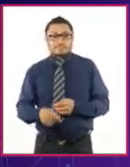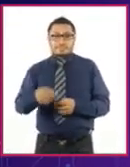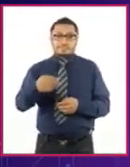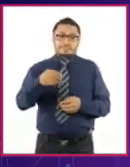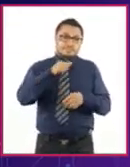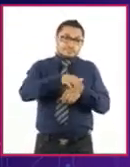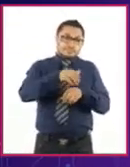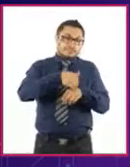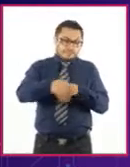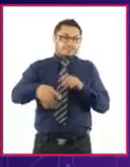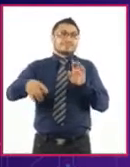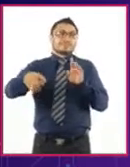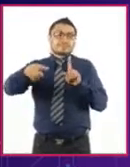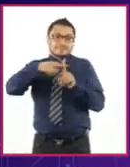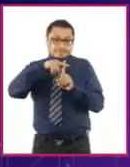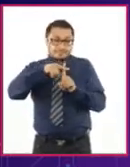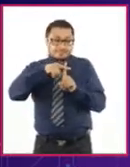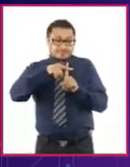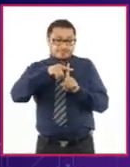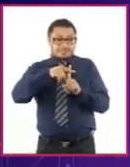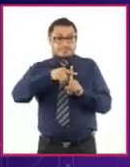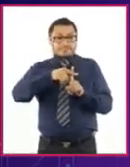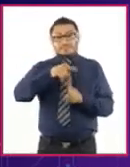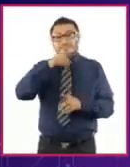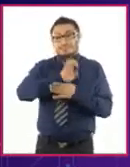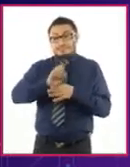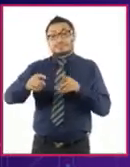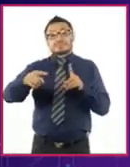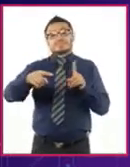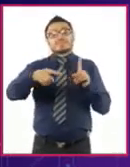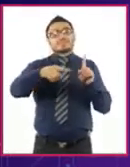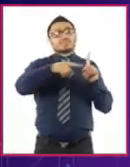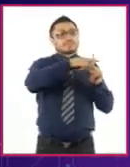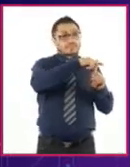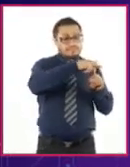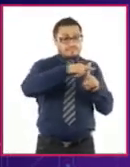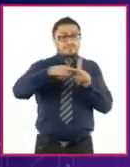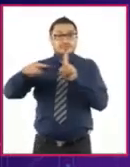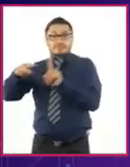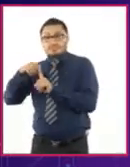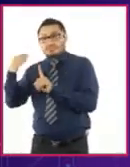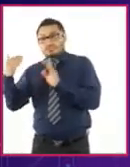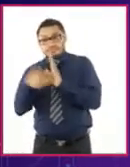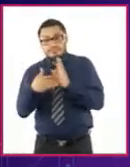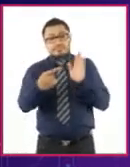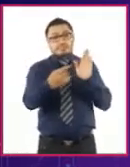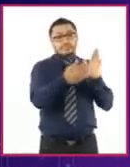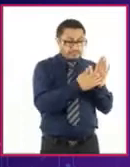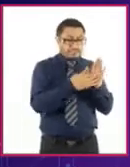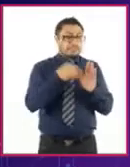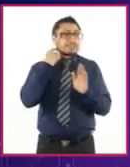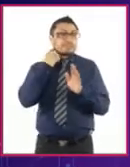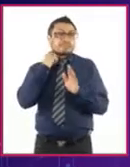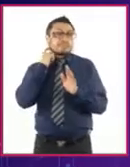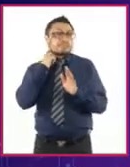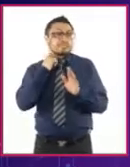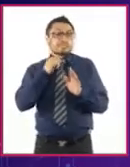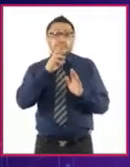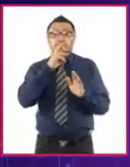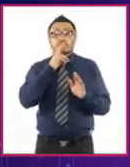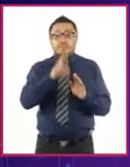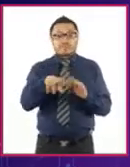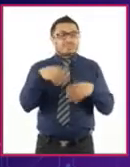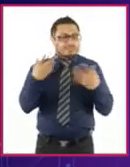positivos. Se suma 1,000 en ambos miembros, con lo que se tiene lo